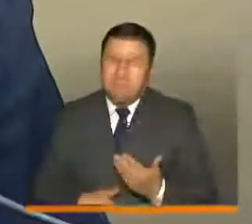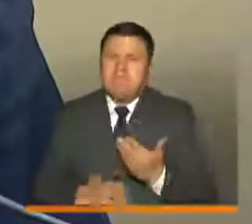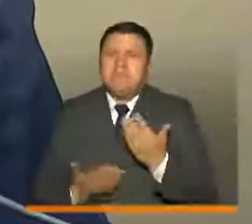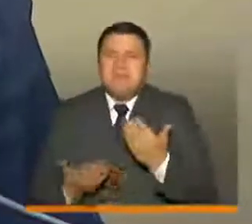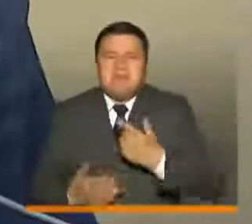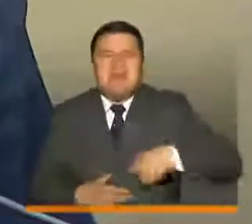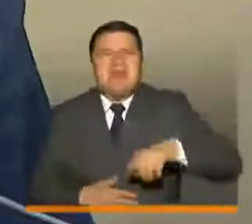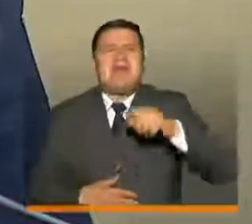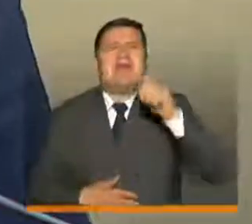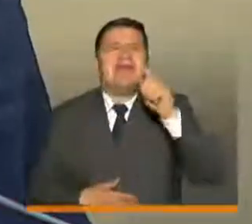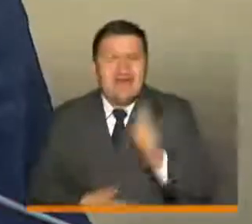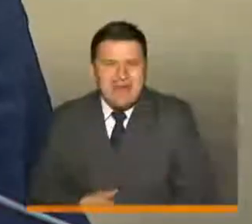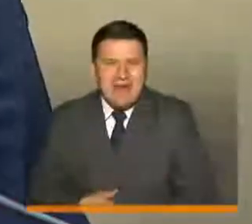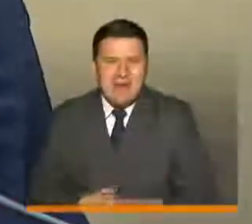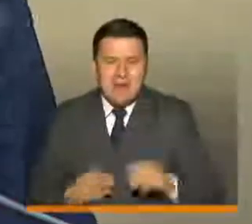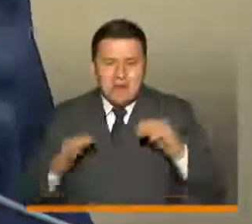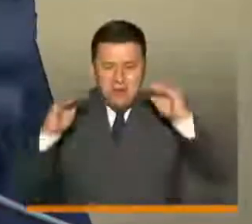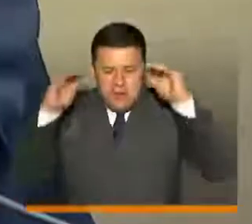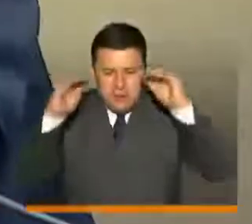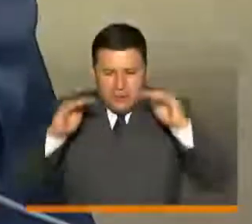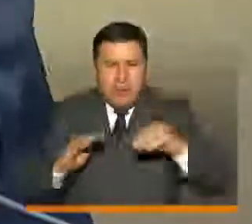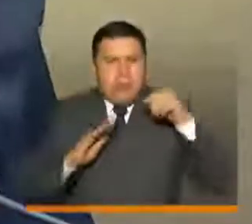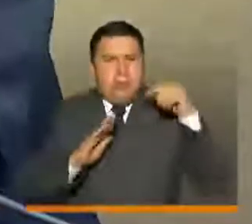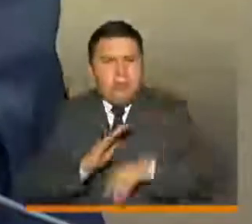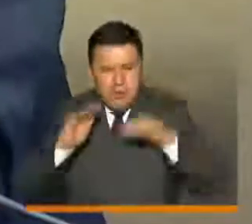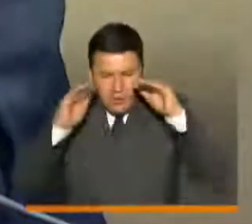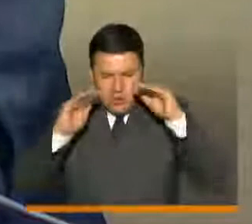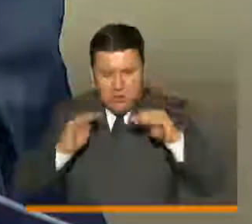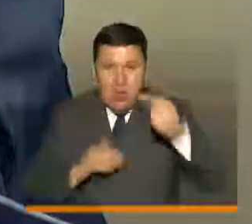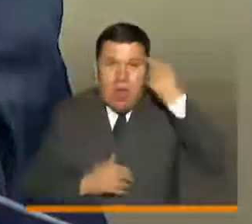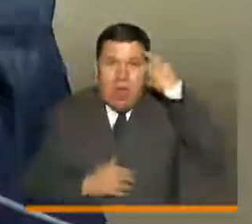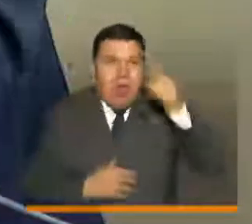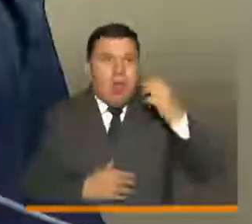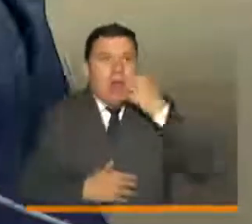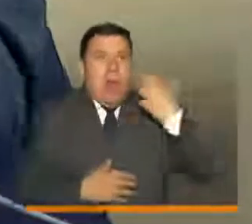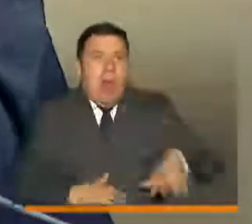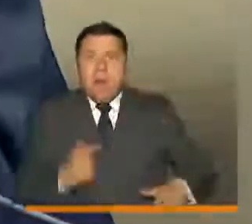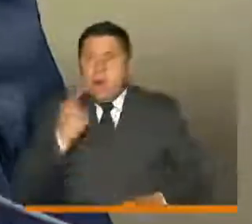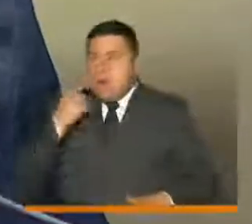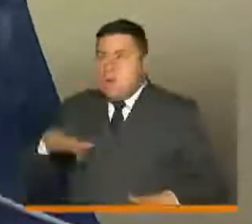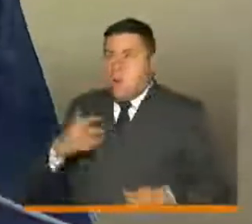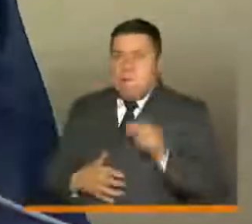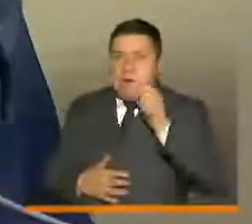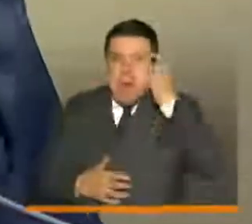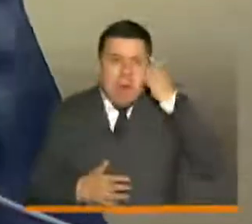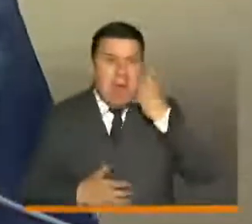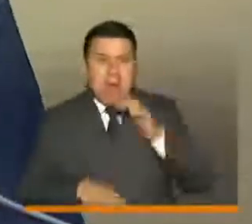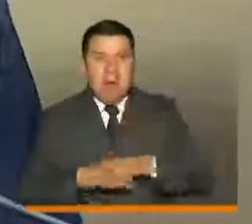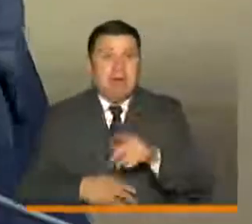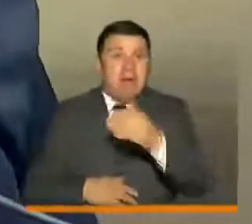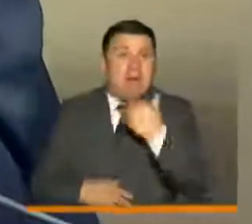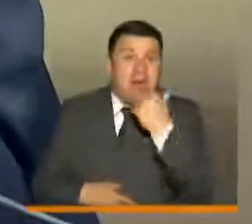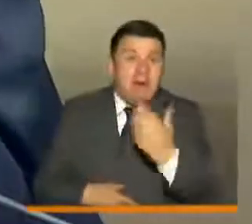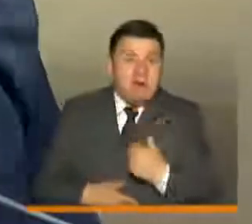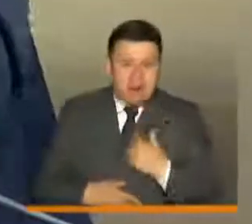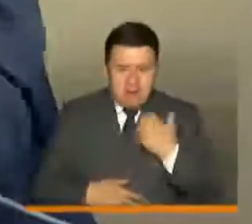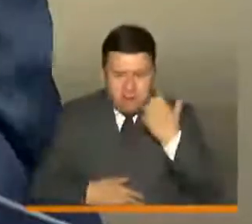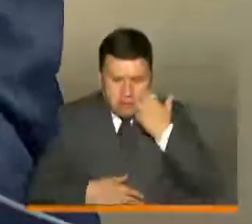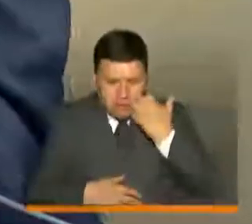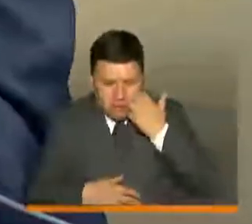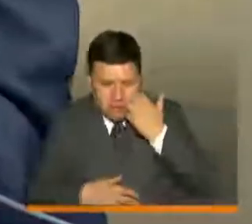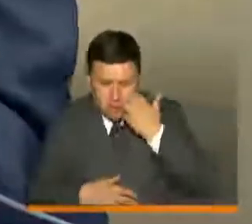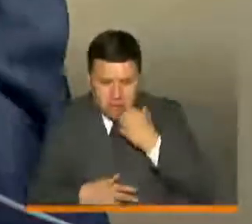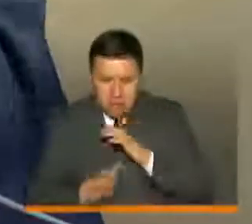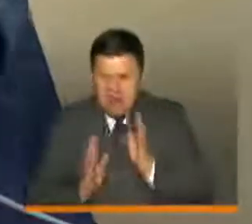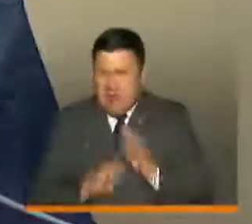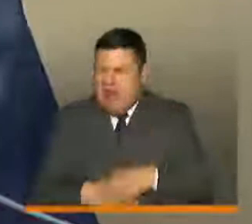que tenemos que disminuir profundamente el estigma de la enfermedad. Es decir, las personas que tengan manifestaciones